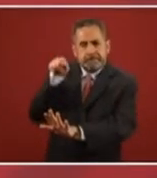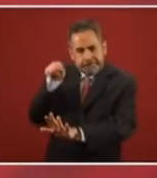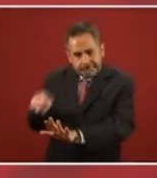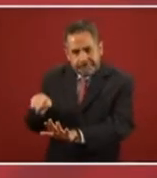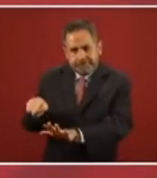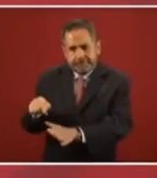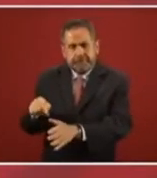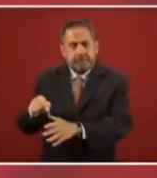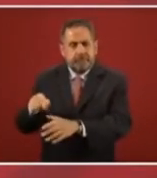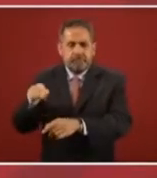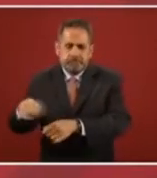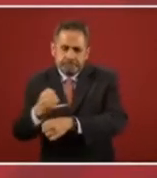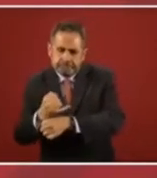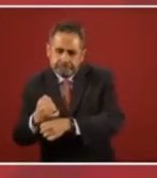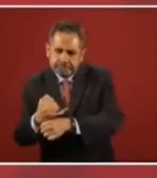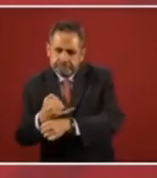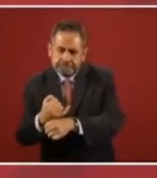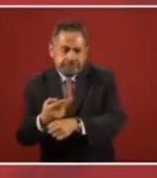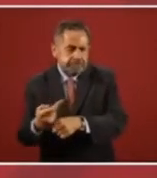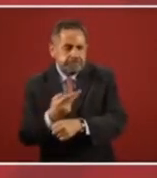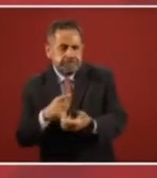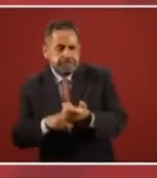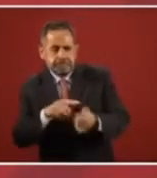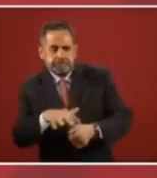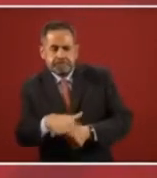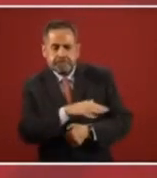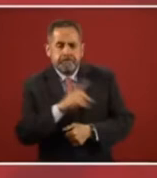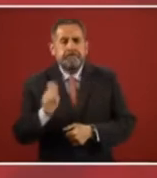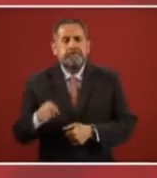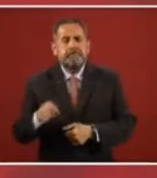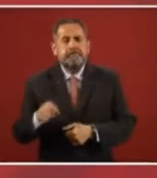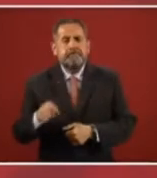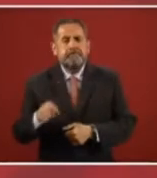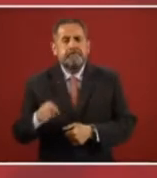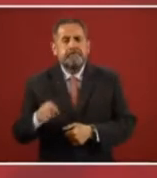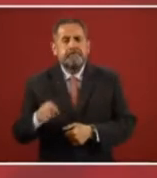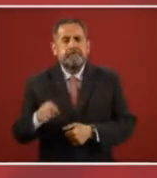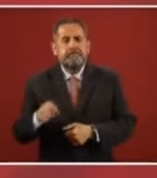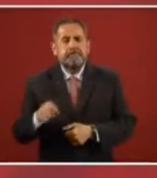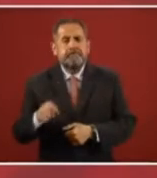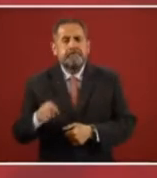la investigación que lleva a cabo